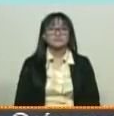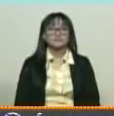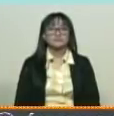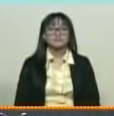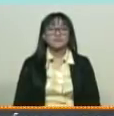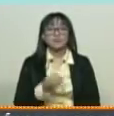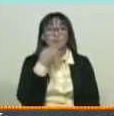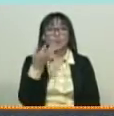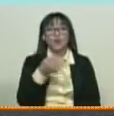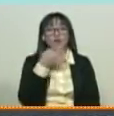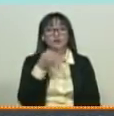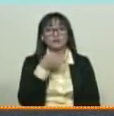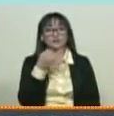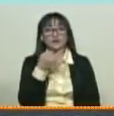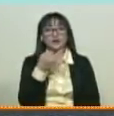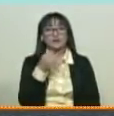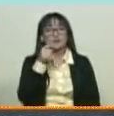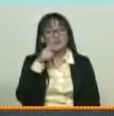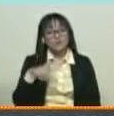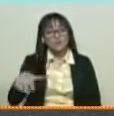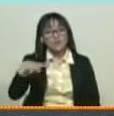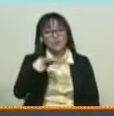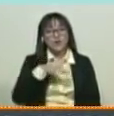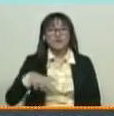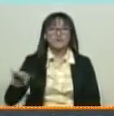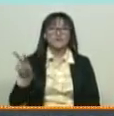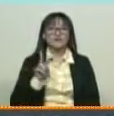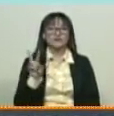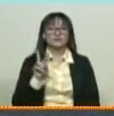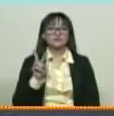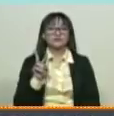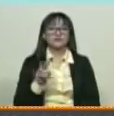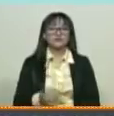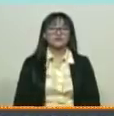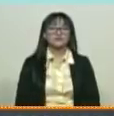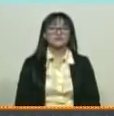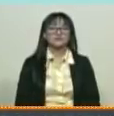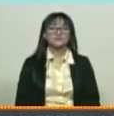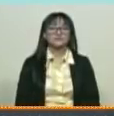Muy buenas tardes al pueblo de Venezuela.